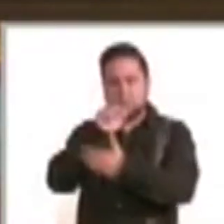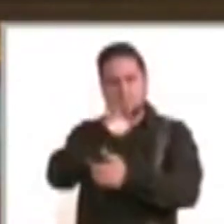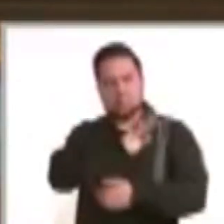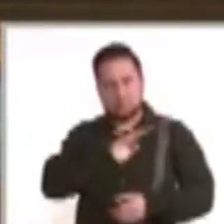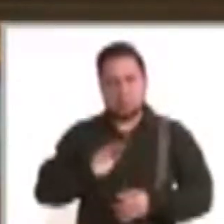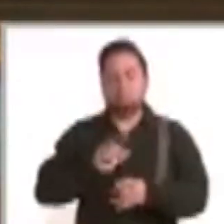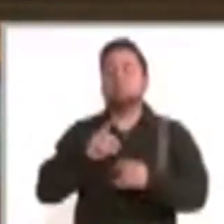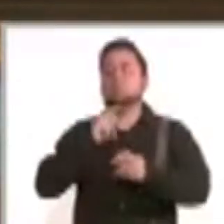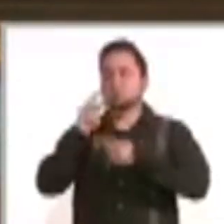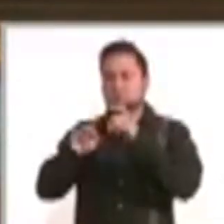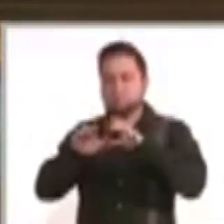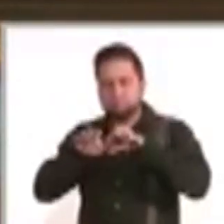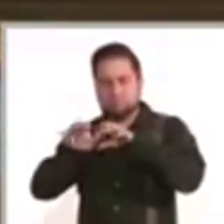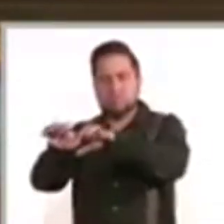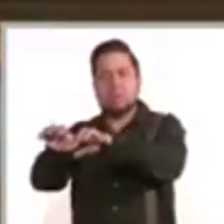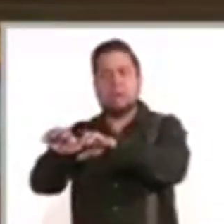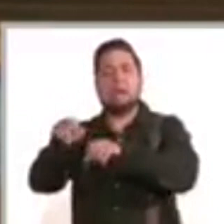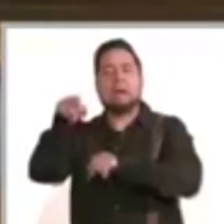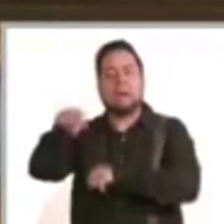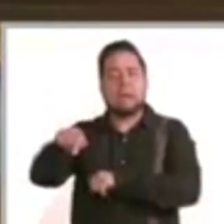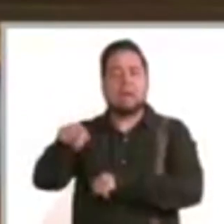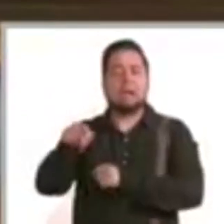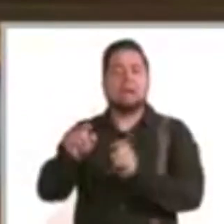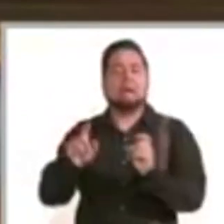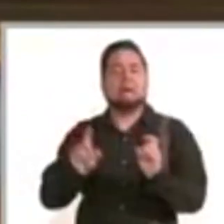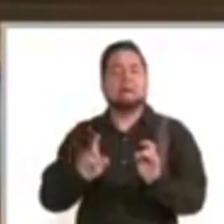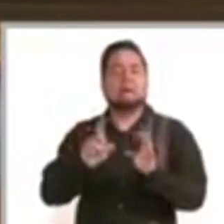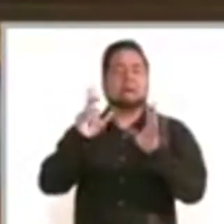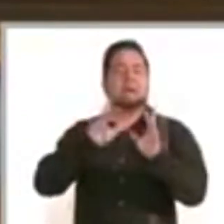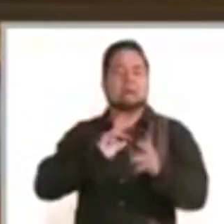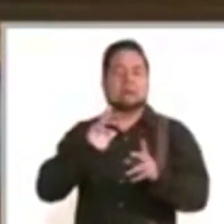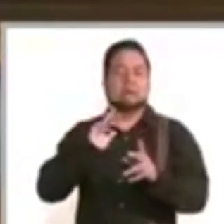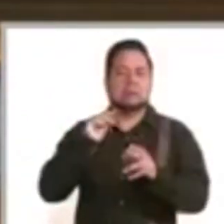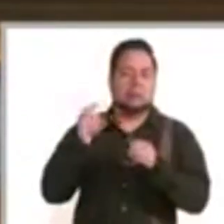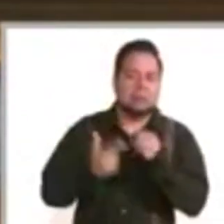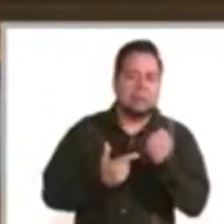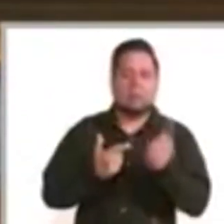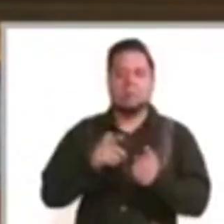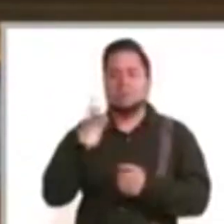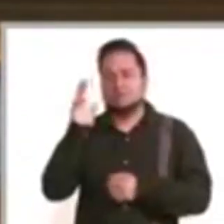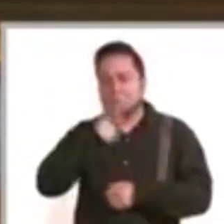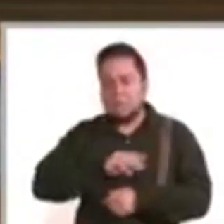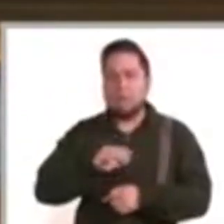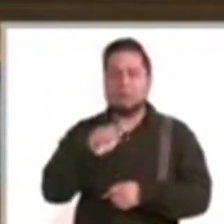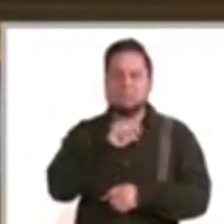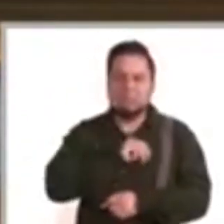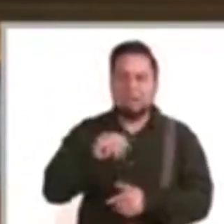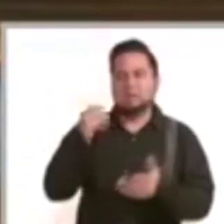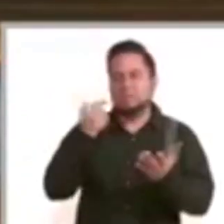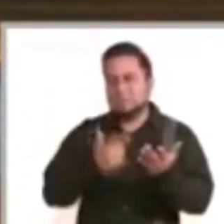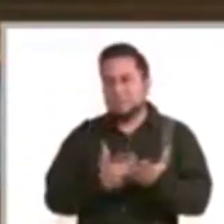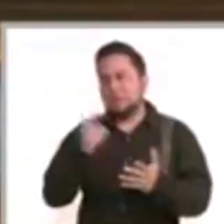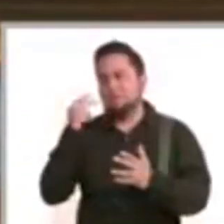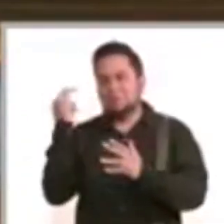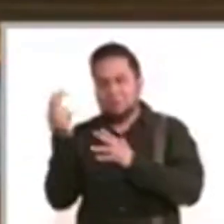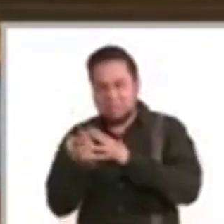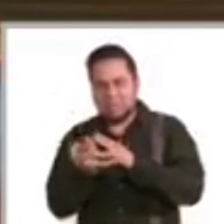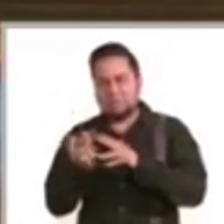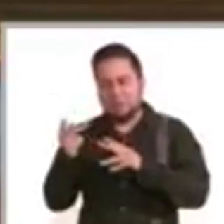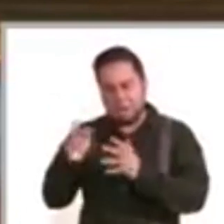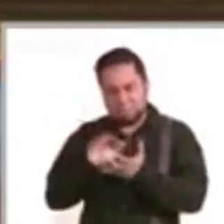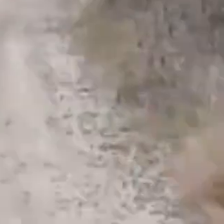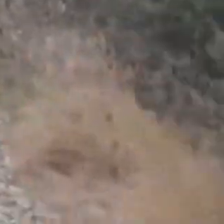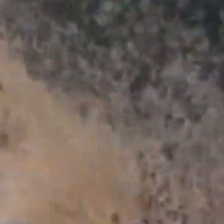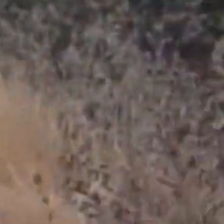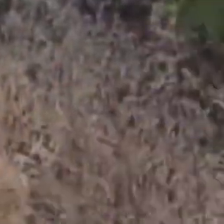municipios donde se cometen actos delictivos de feminicidio para que